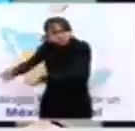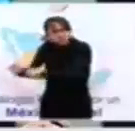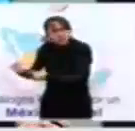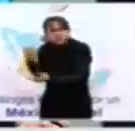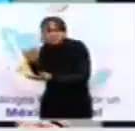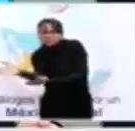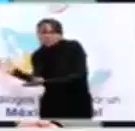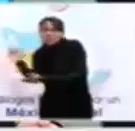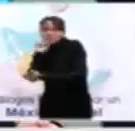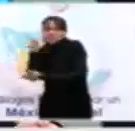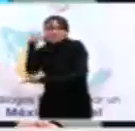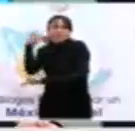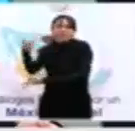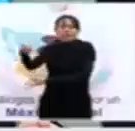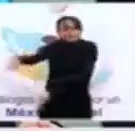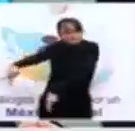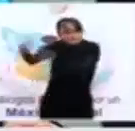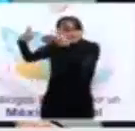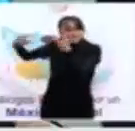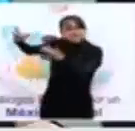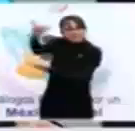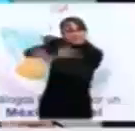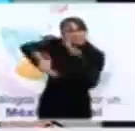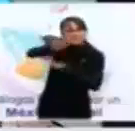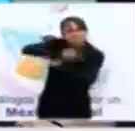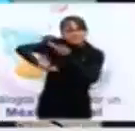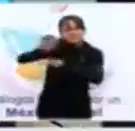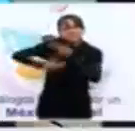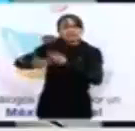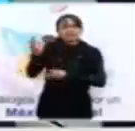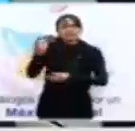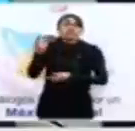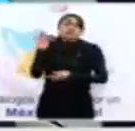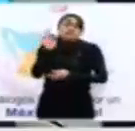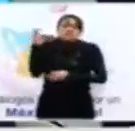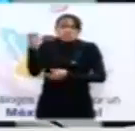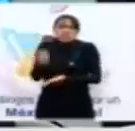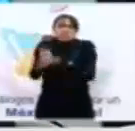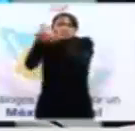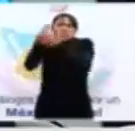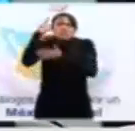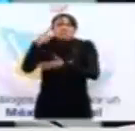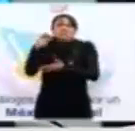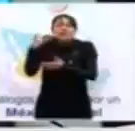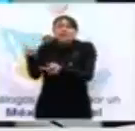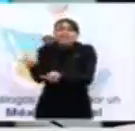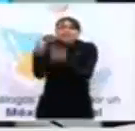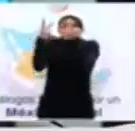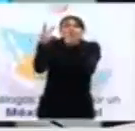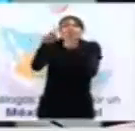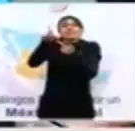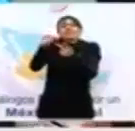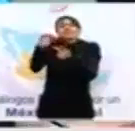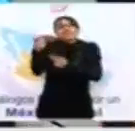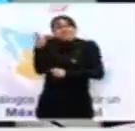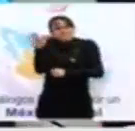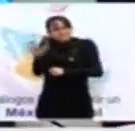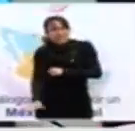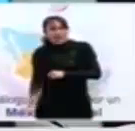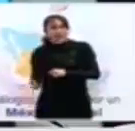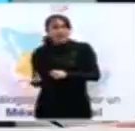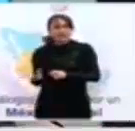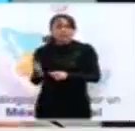comercialización, y generan subsidios para bajarle el precio a la venta del mercado, a los productos agropecuarios, a los